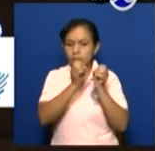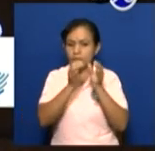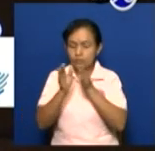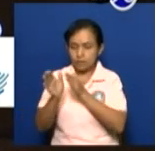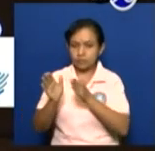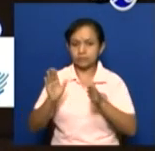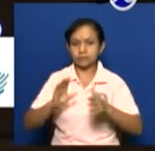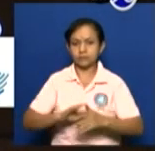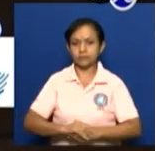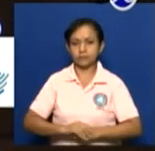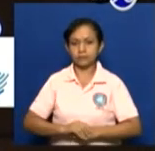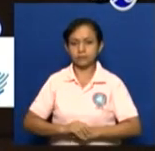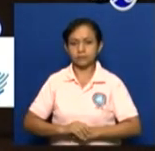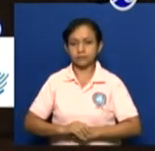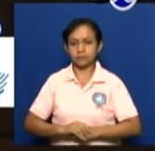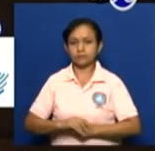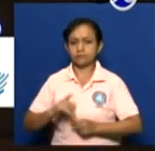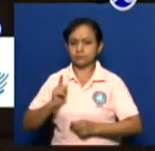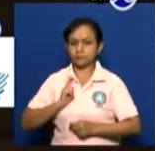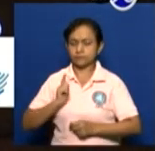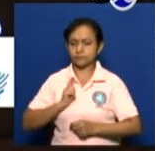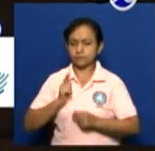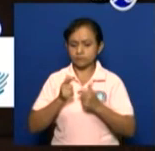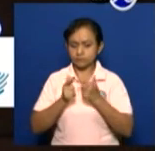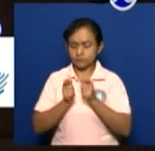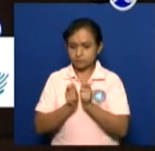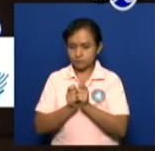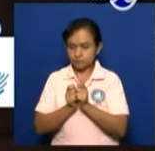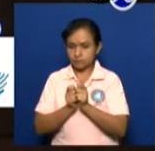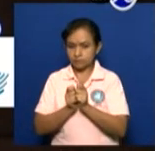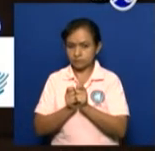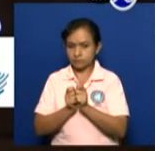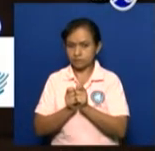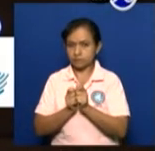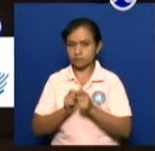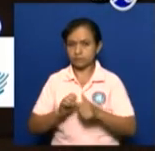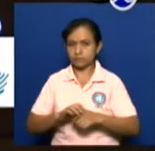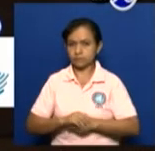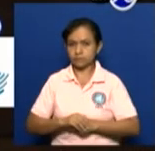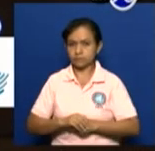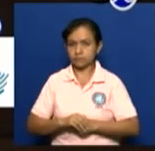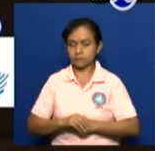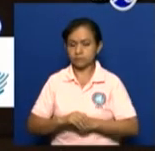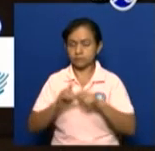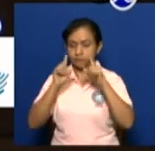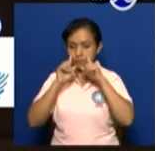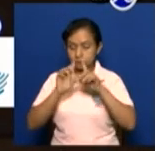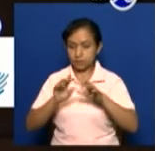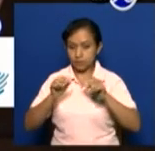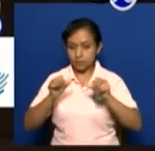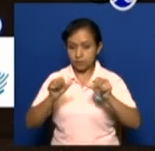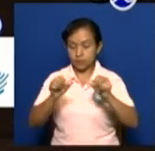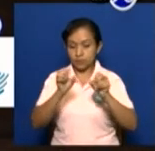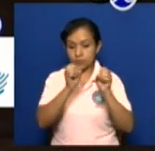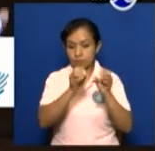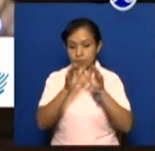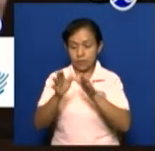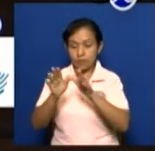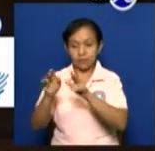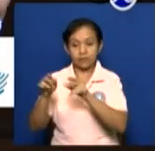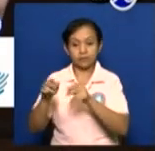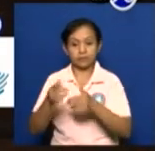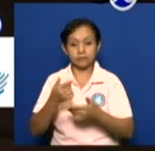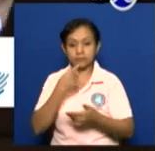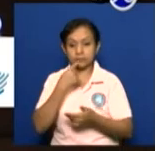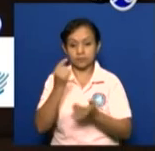público. Tenemos un pequeño resguardo para mantener el orden público,